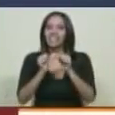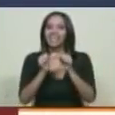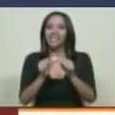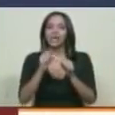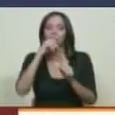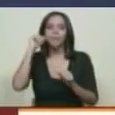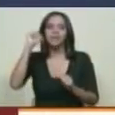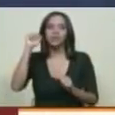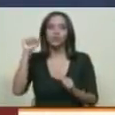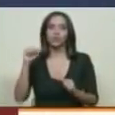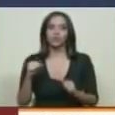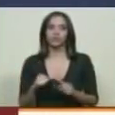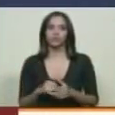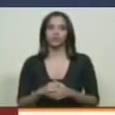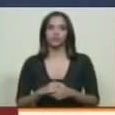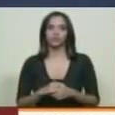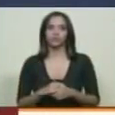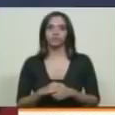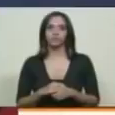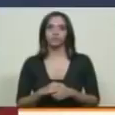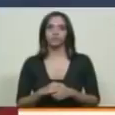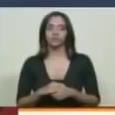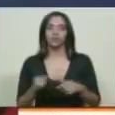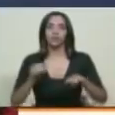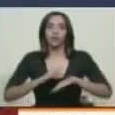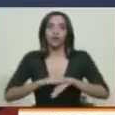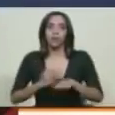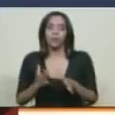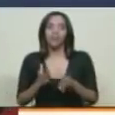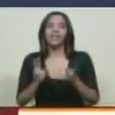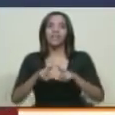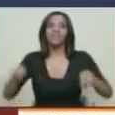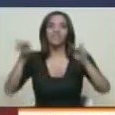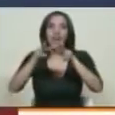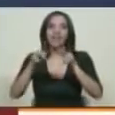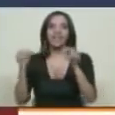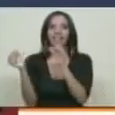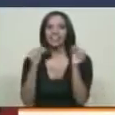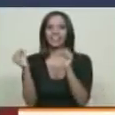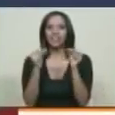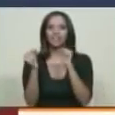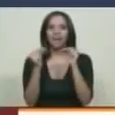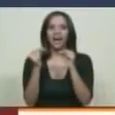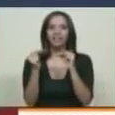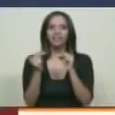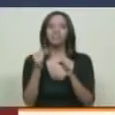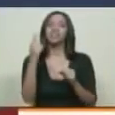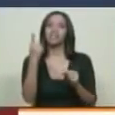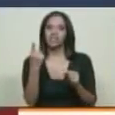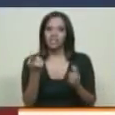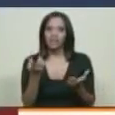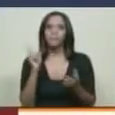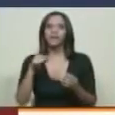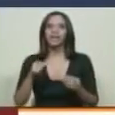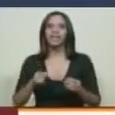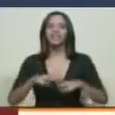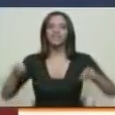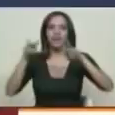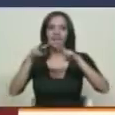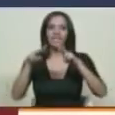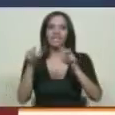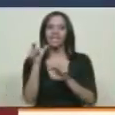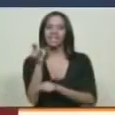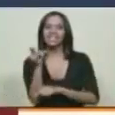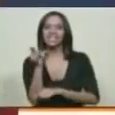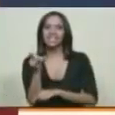Maduro. Porque vale el debate y la discusión y vale la autocrítica. Y se